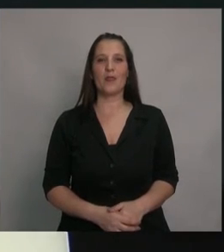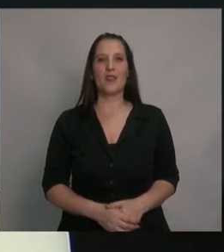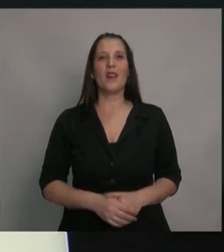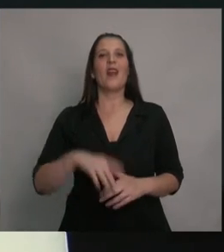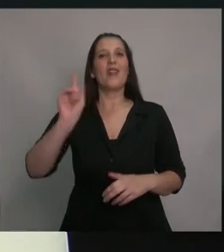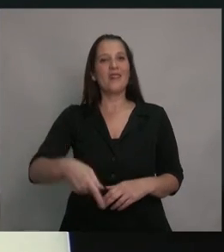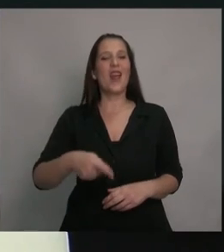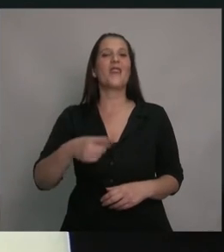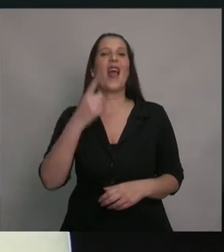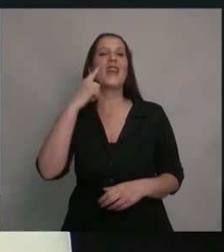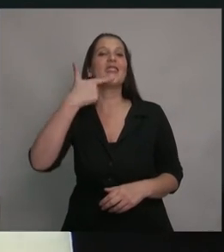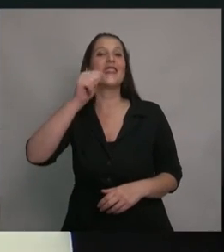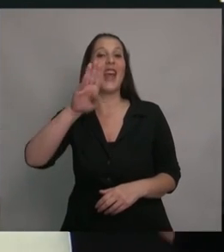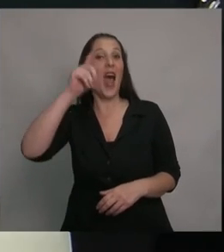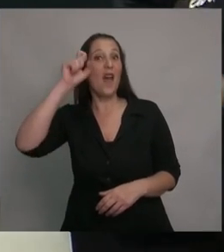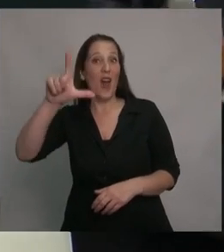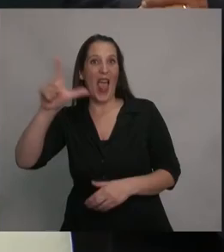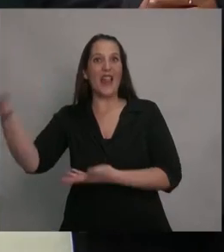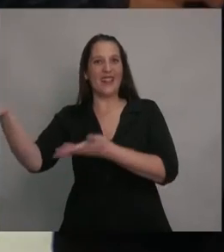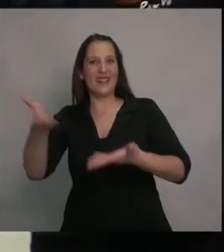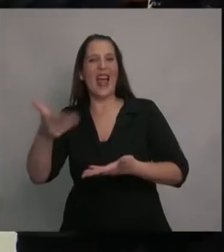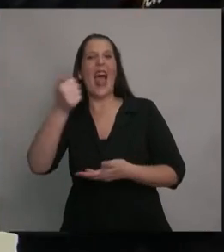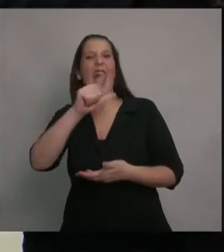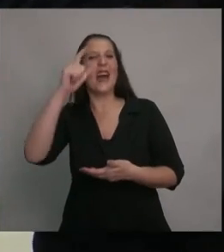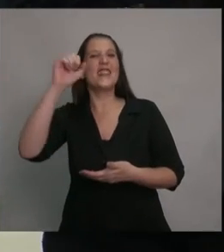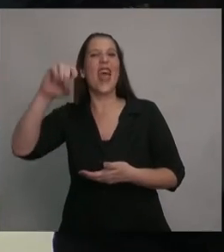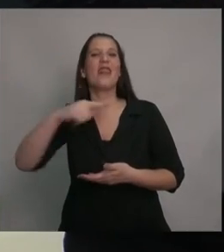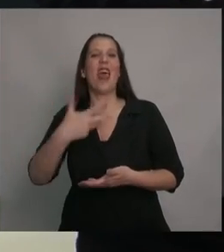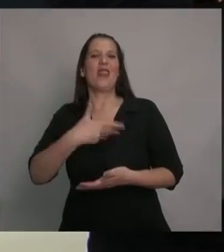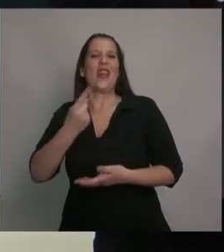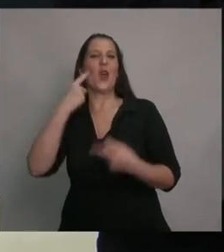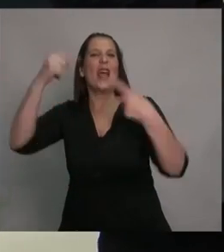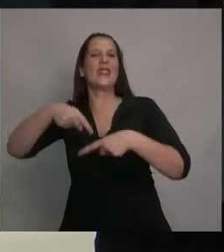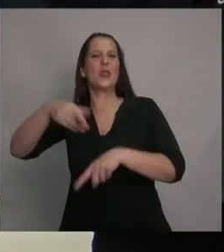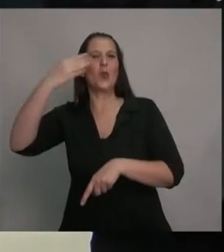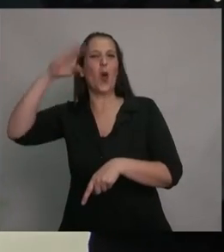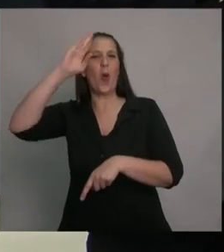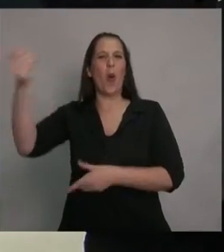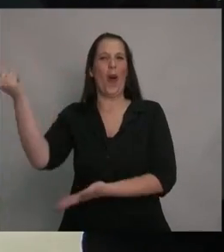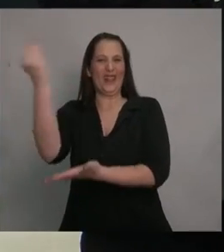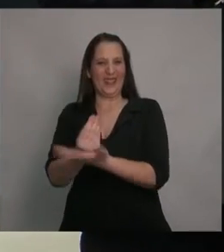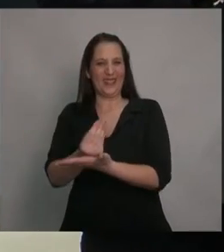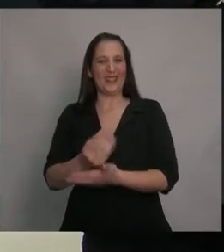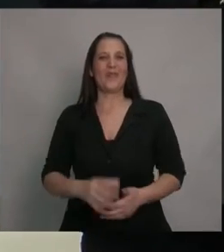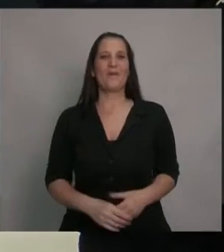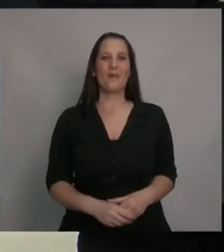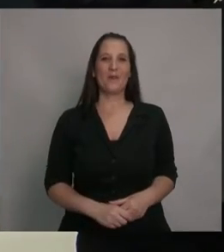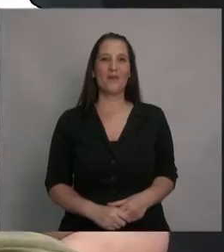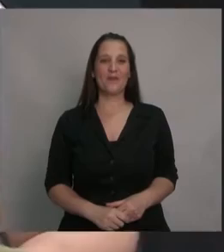Isabel Allende, directora del Instituto de Relaciones Internacionales de Cuba. No soy la chilena, claro que no soy la chilena.